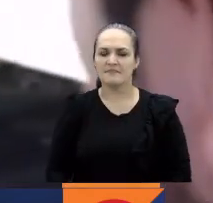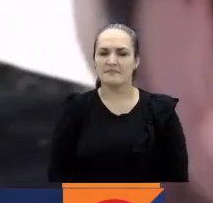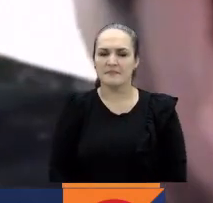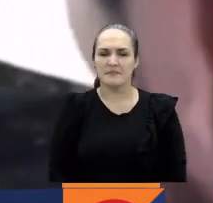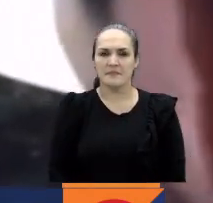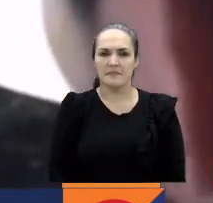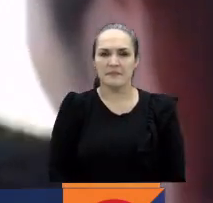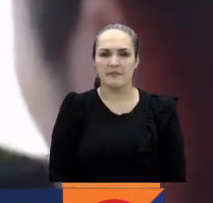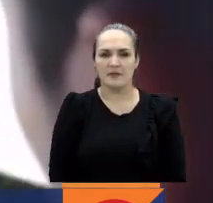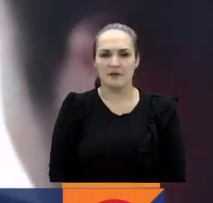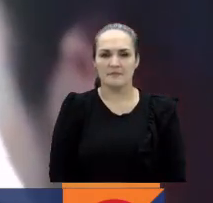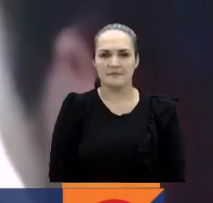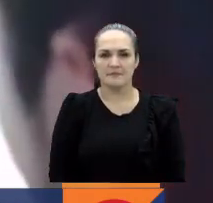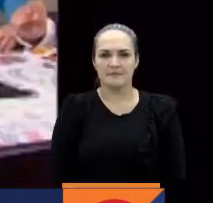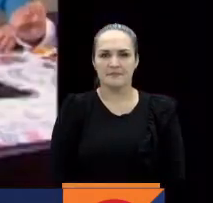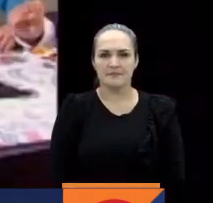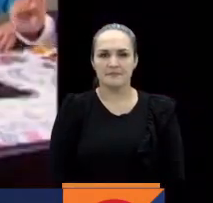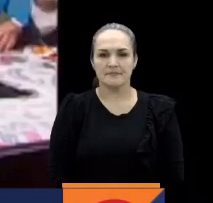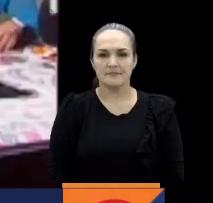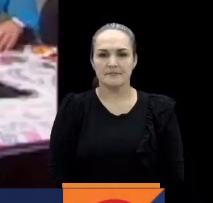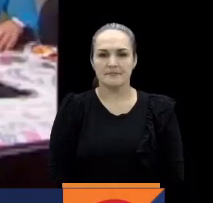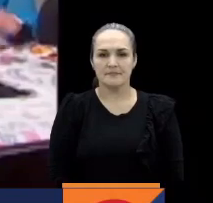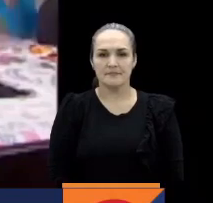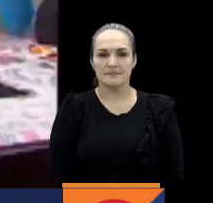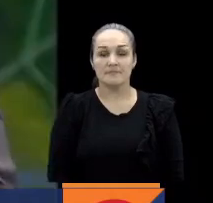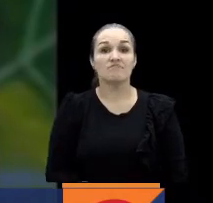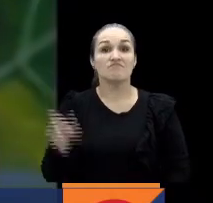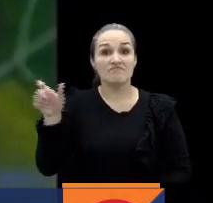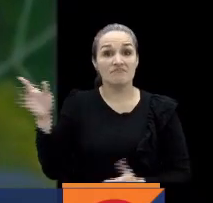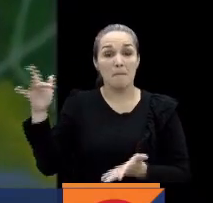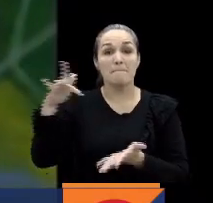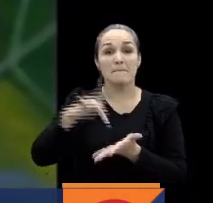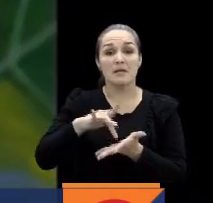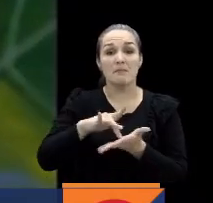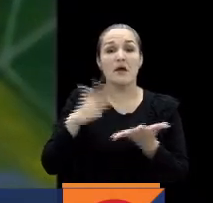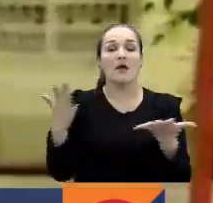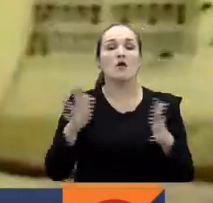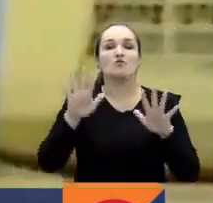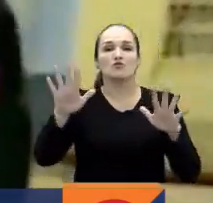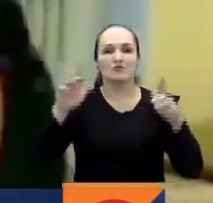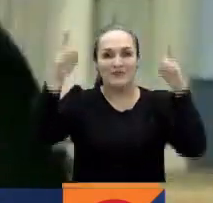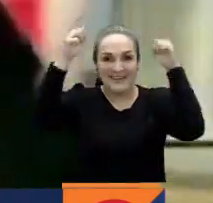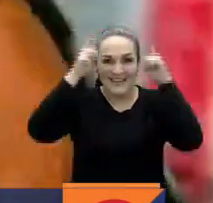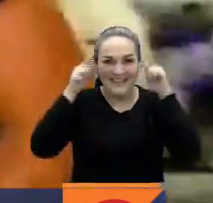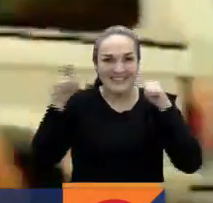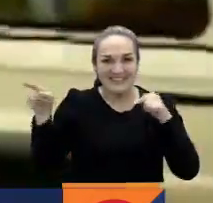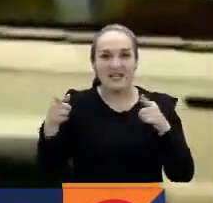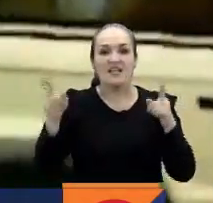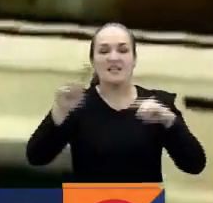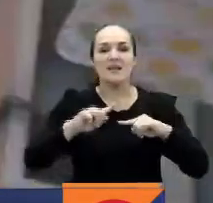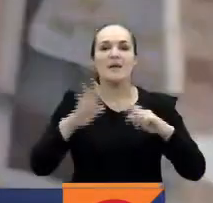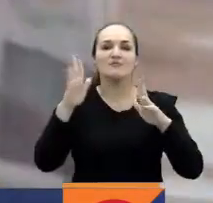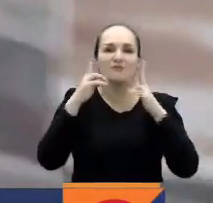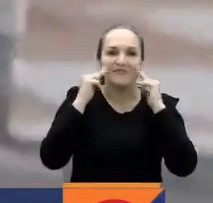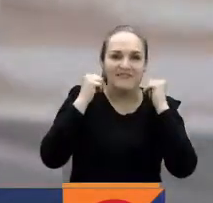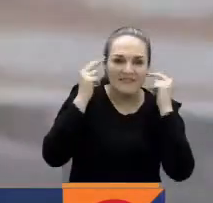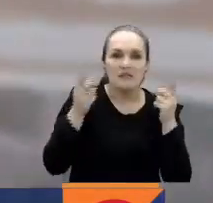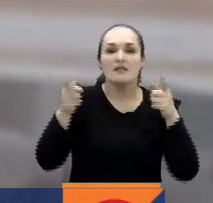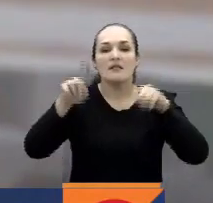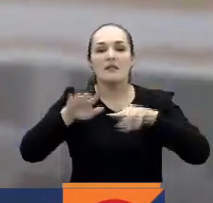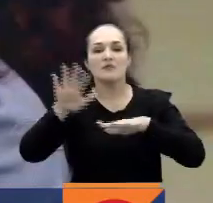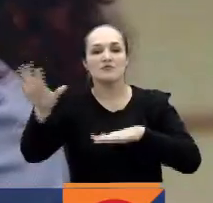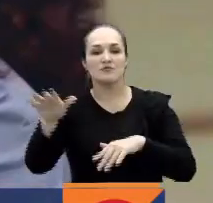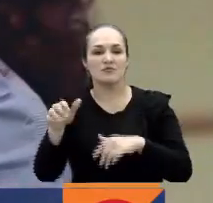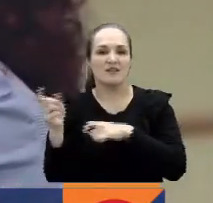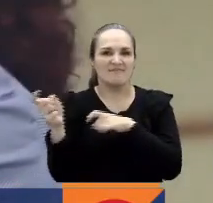caballo de pista y todavía no llegas ni a burro carga mío. Participó en producciones como Los Reyes, Sin Tetas, No Hay Paraíso y Armero. Pues